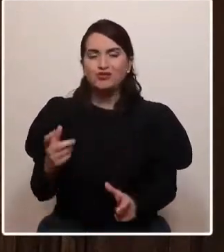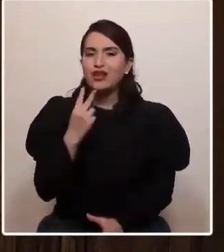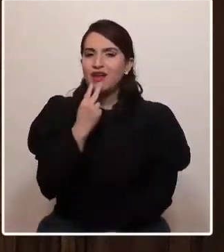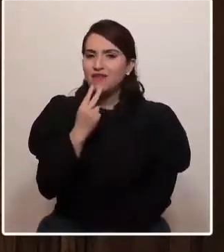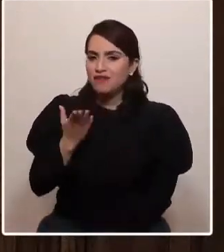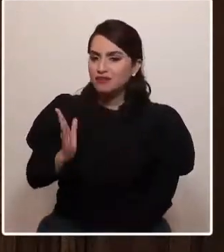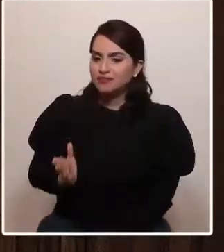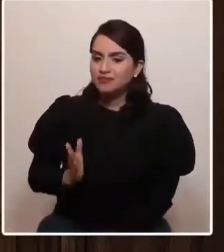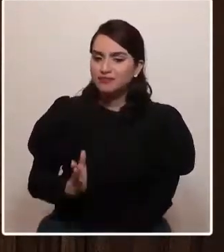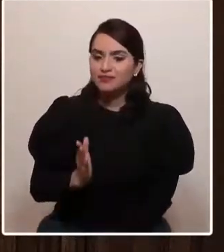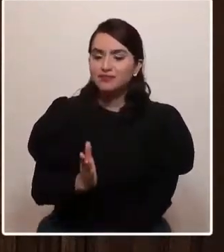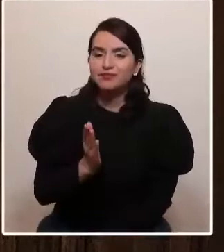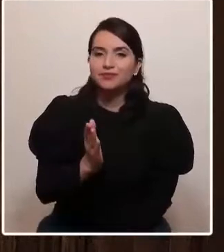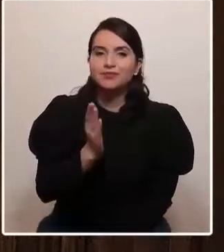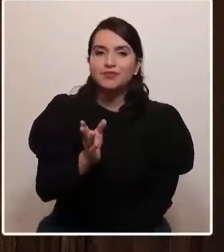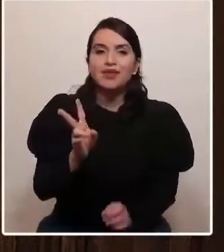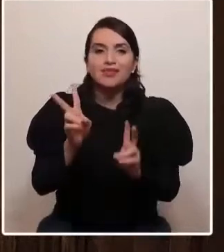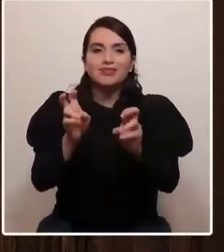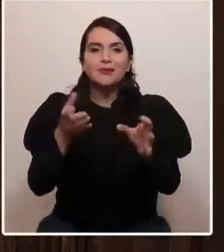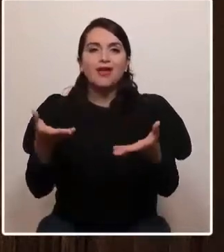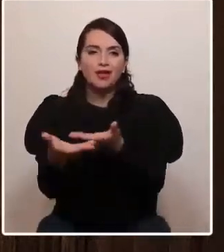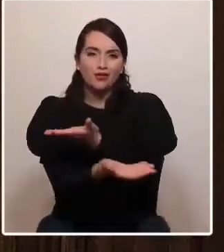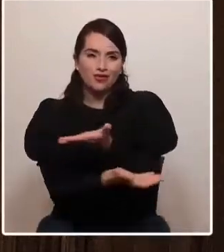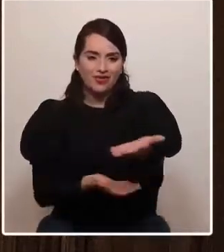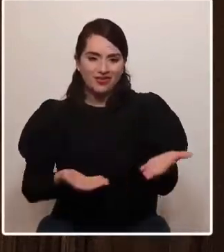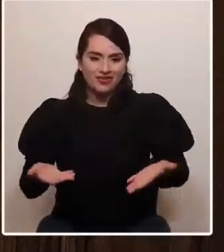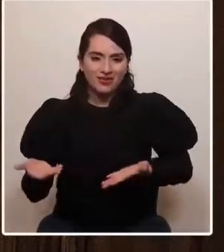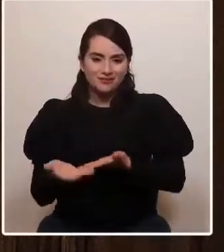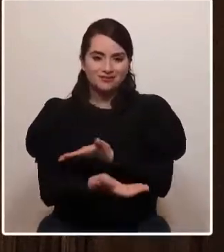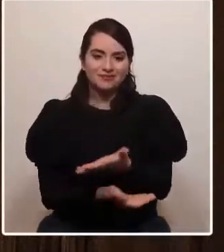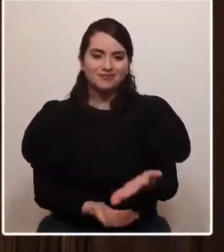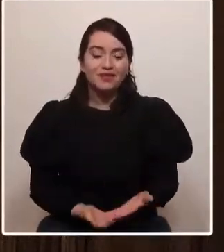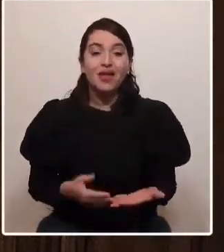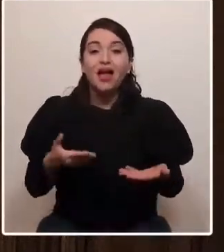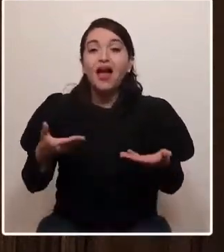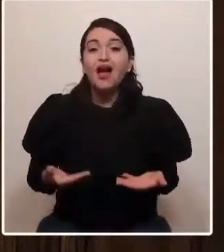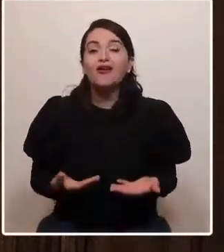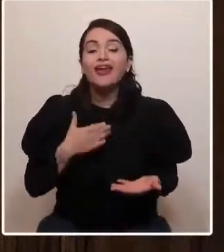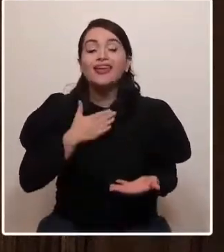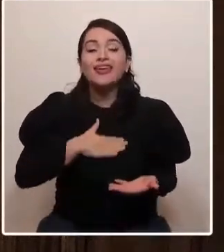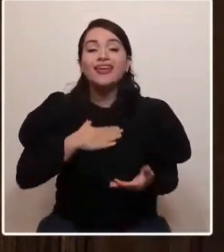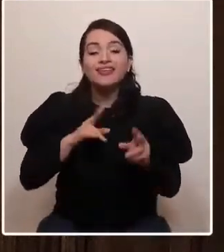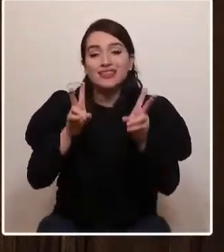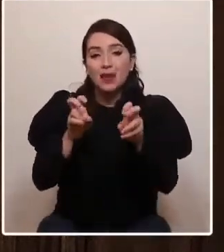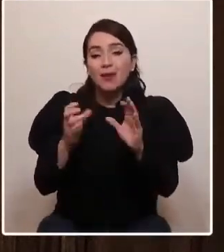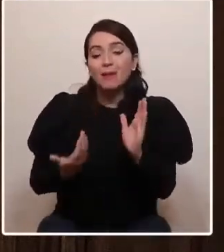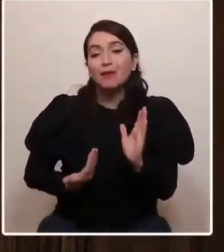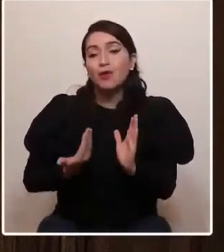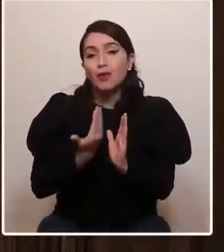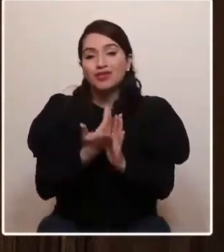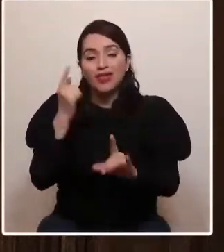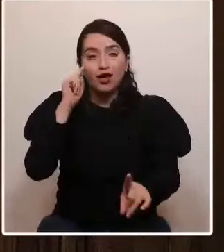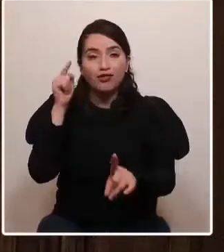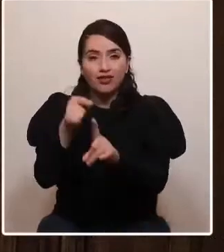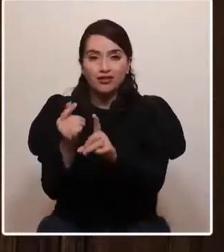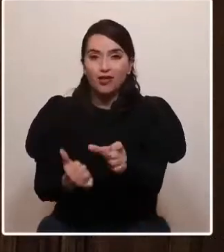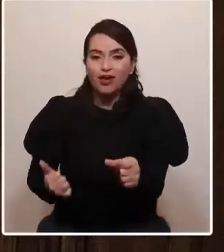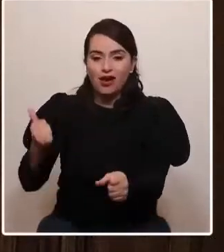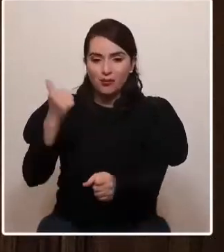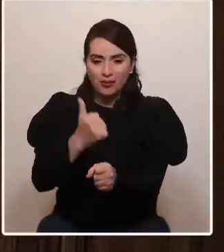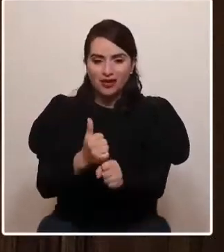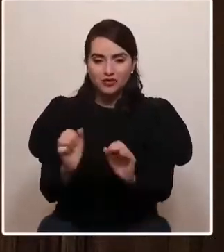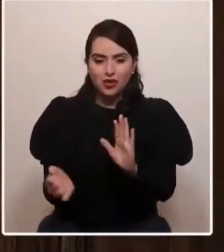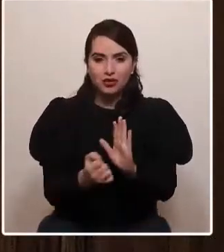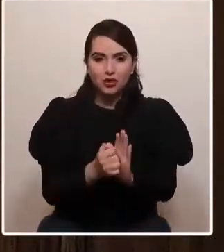sobrevivencia, llevándolo al plano de la convivencia. En esta oportunidad quisiera hacer referencia a la propuesta que busca reemplazar el